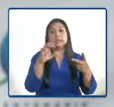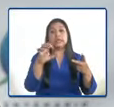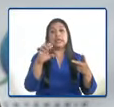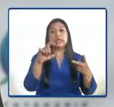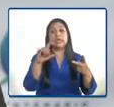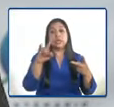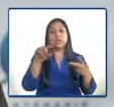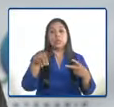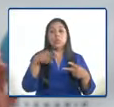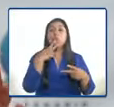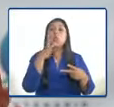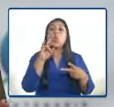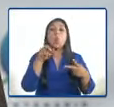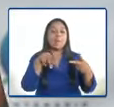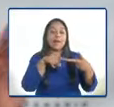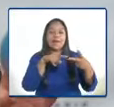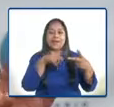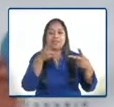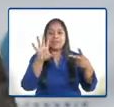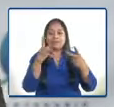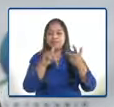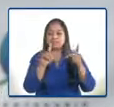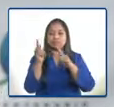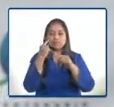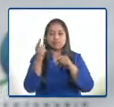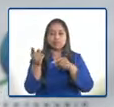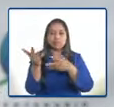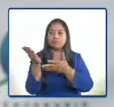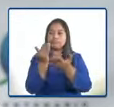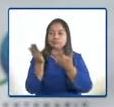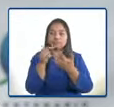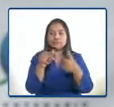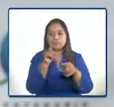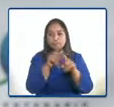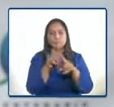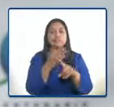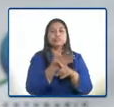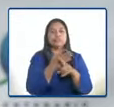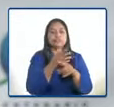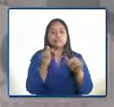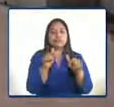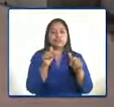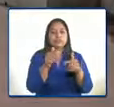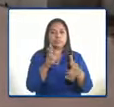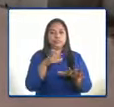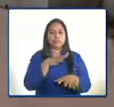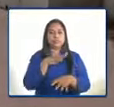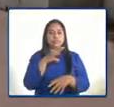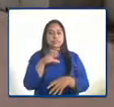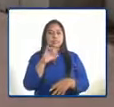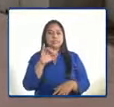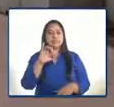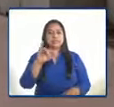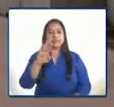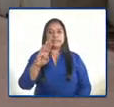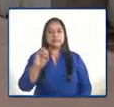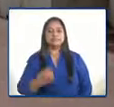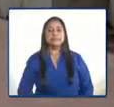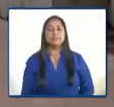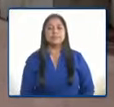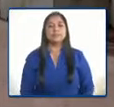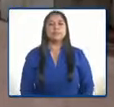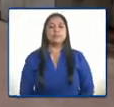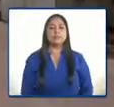poder atender y no tener esa demanda y ese problema que estamos teniendo ahora en el Ceibo. ¿Podemos